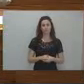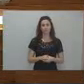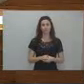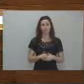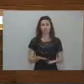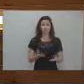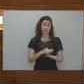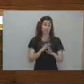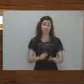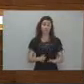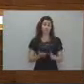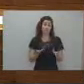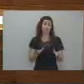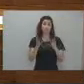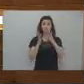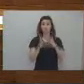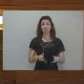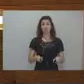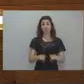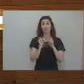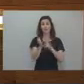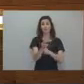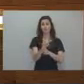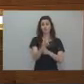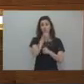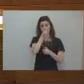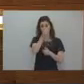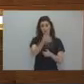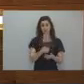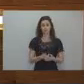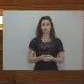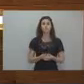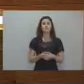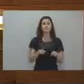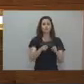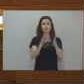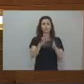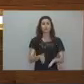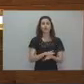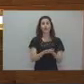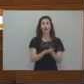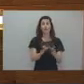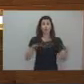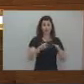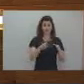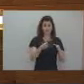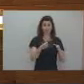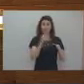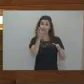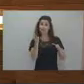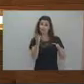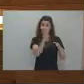Y, desgraciadamente, de momento esas cuentas tampoco le interesaron al Partido Socialista. Usted habla de tripatito de izquierdas y yo